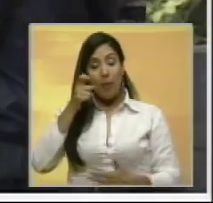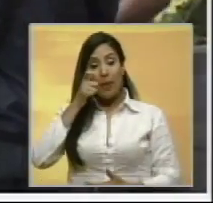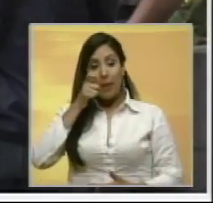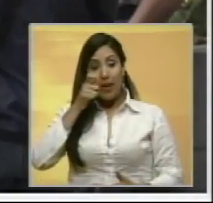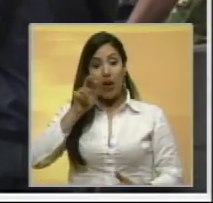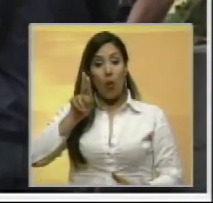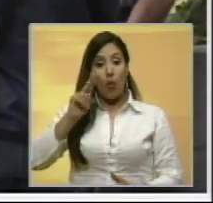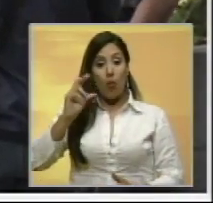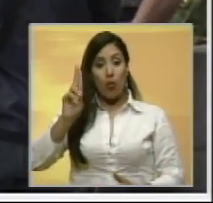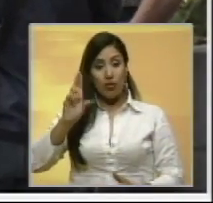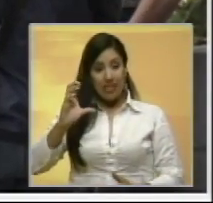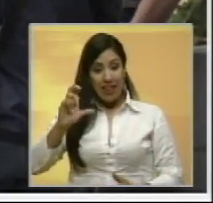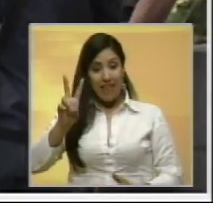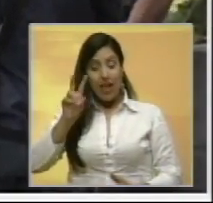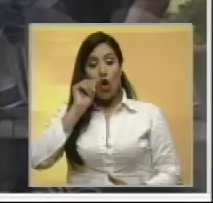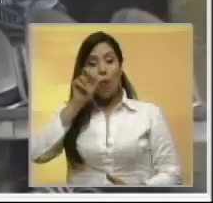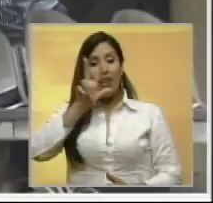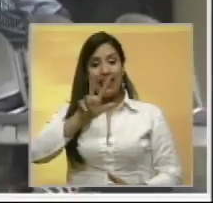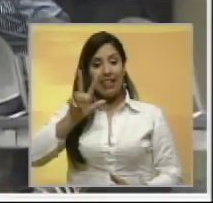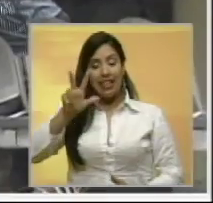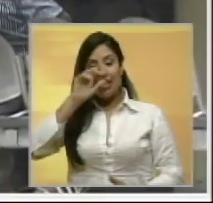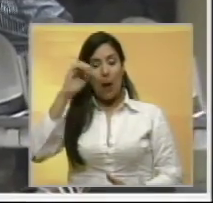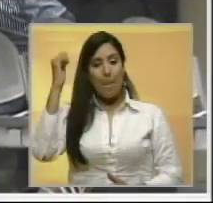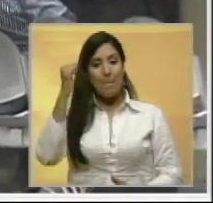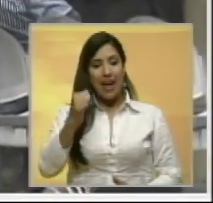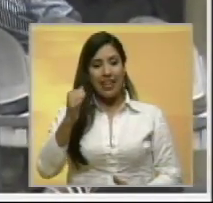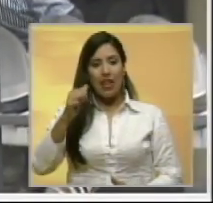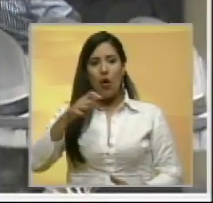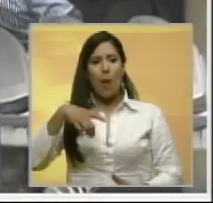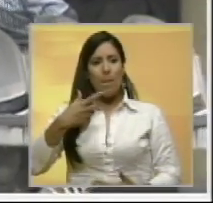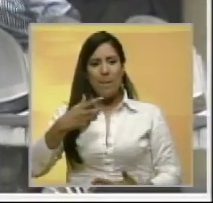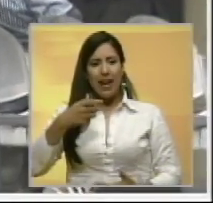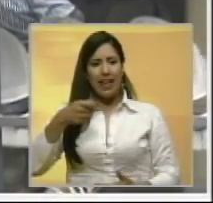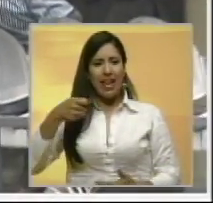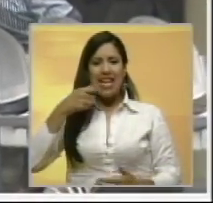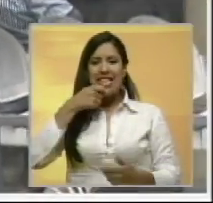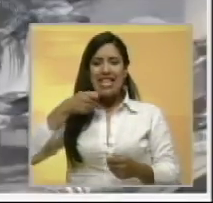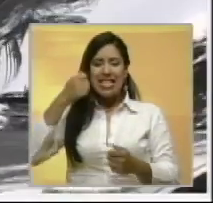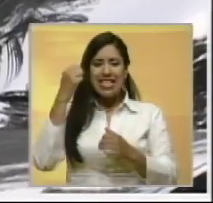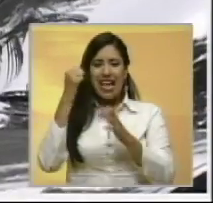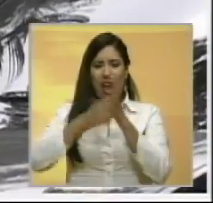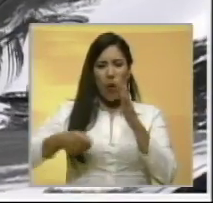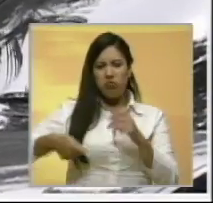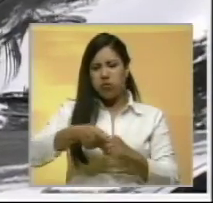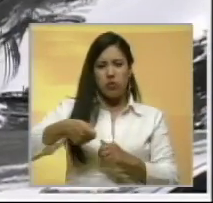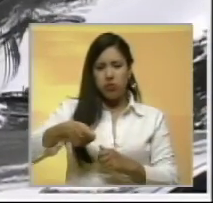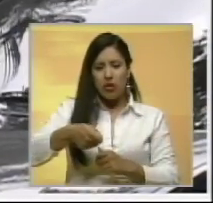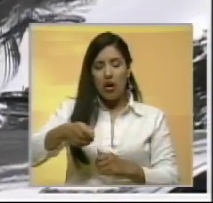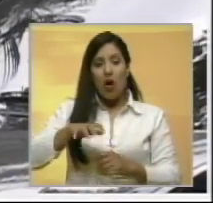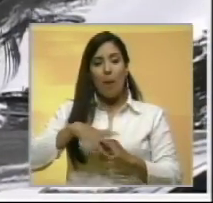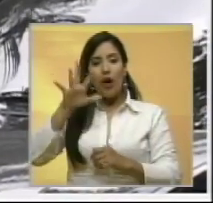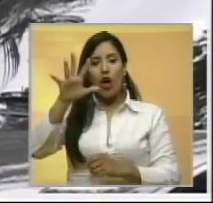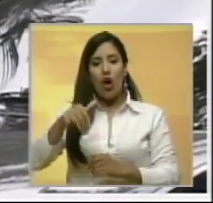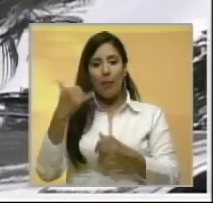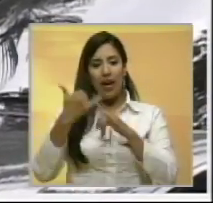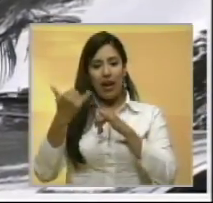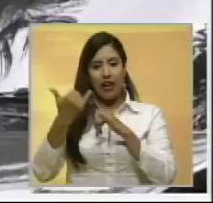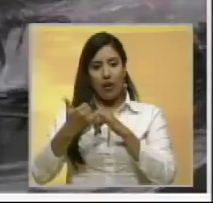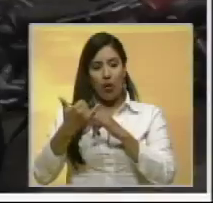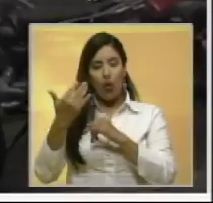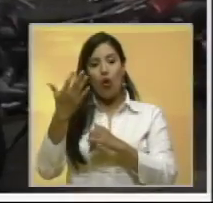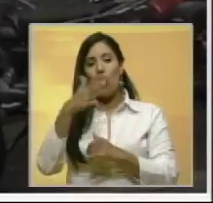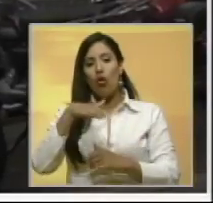de la UCB, de 33 años de edad, lo mataron hiriéndolo con un picahielo durante una pelea por compra de licor en